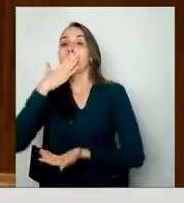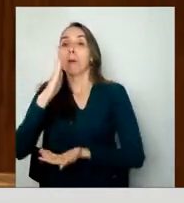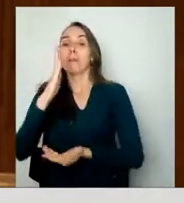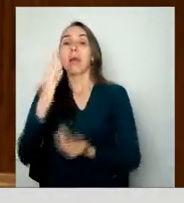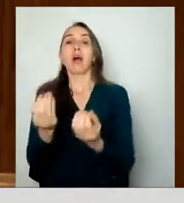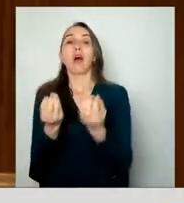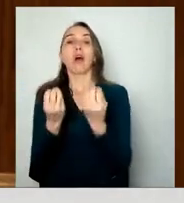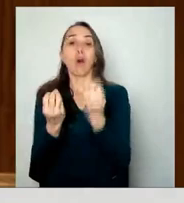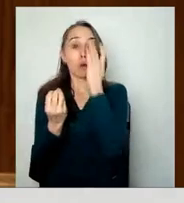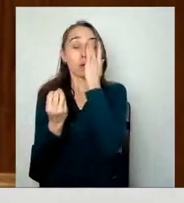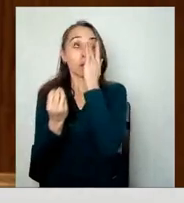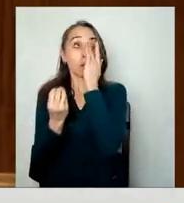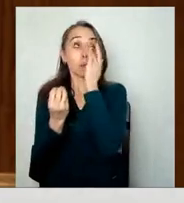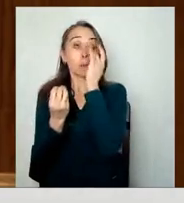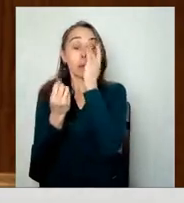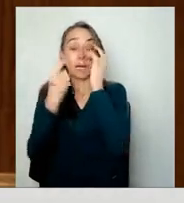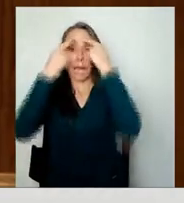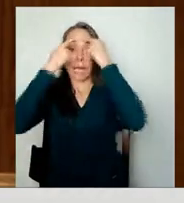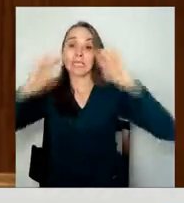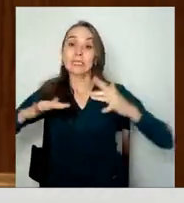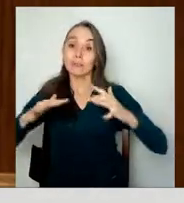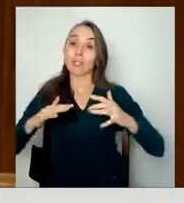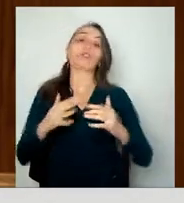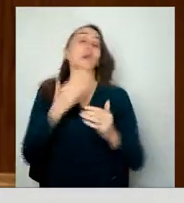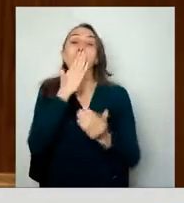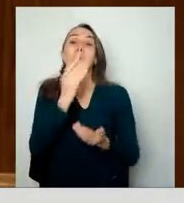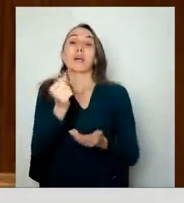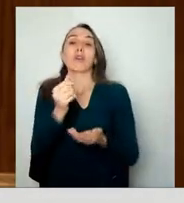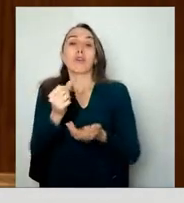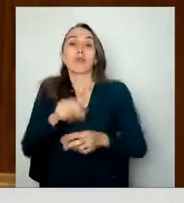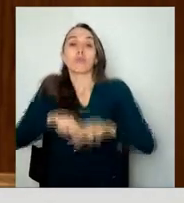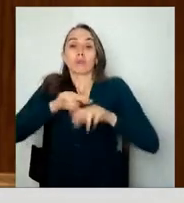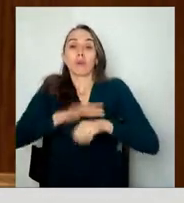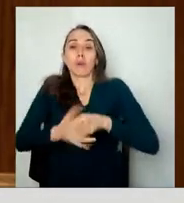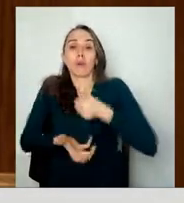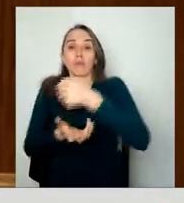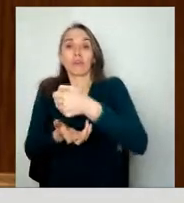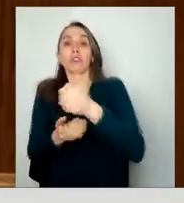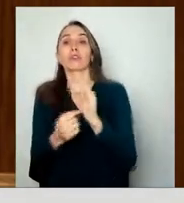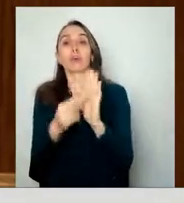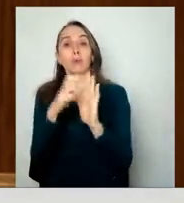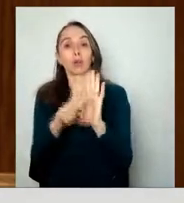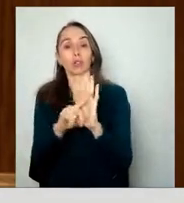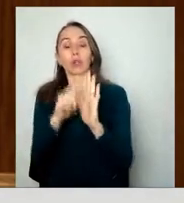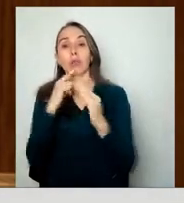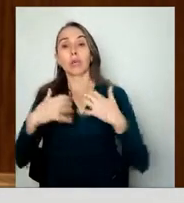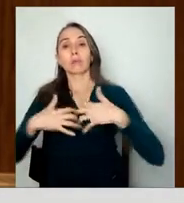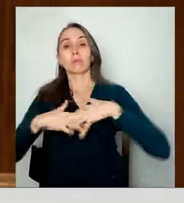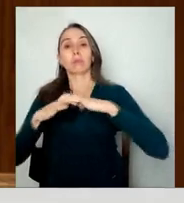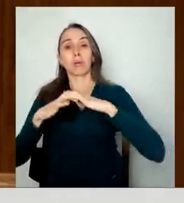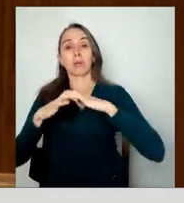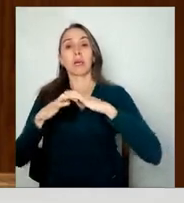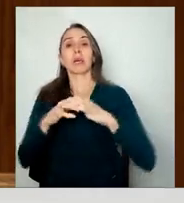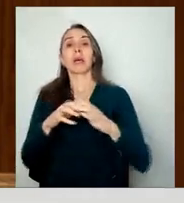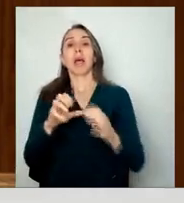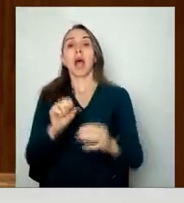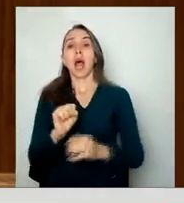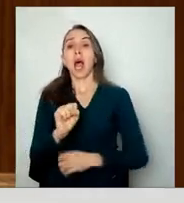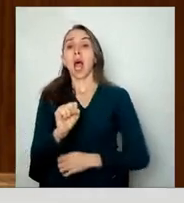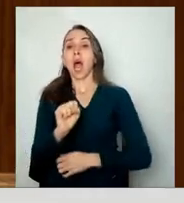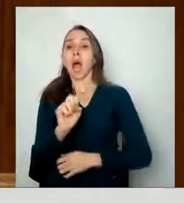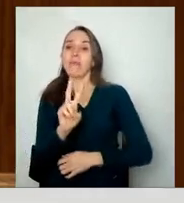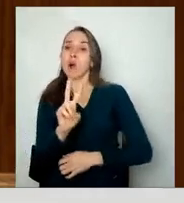esfuerzos y recursos enfatiza el mensaje que la consolida y la consolidación institucional de aviña la experiencia